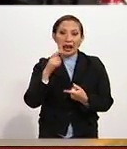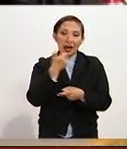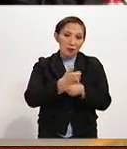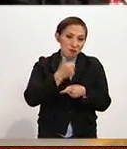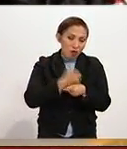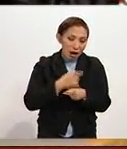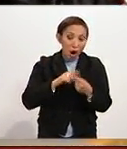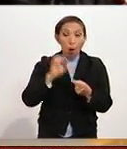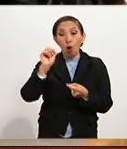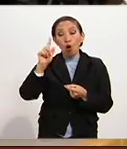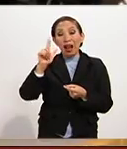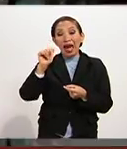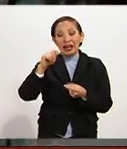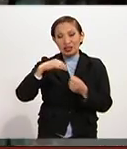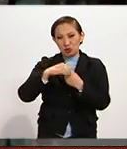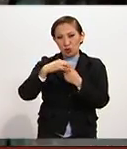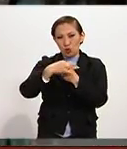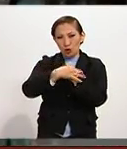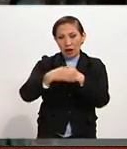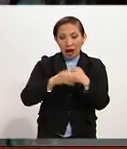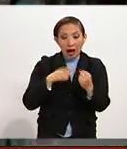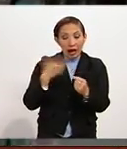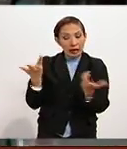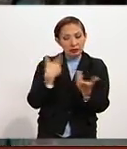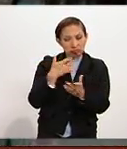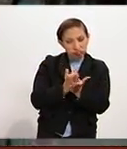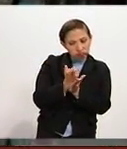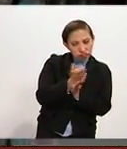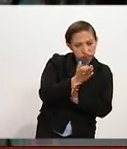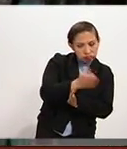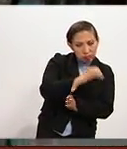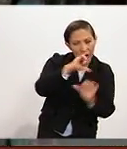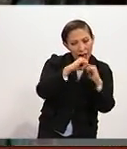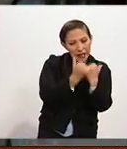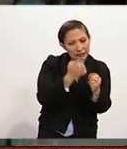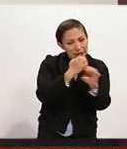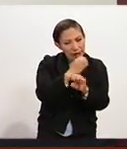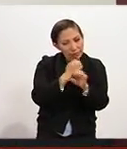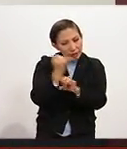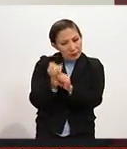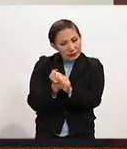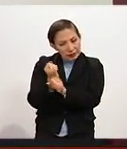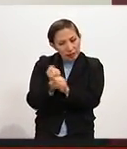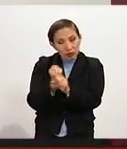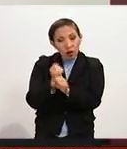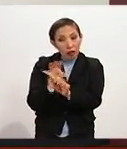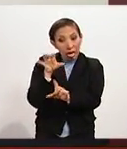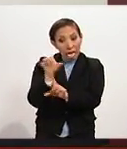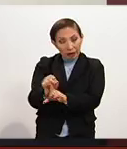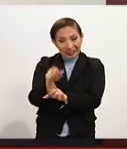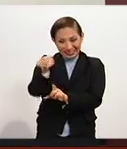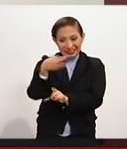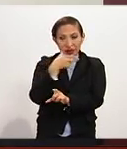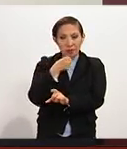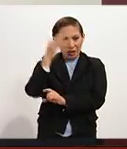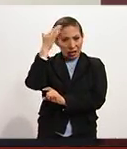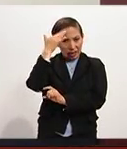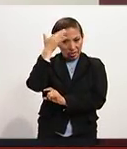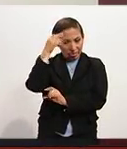o La Tuna la realizó el Centro de Operación Estratégica de la Agencia Estatal de Investigaciones. Al cabecilla